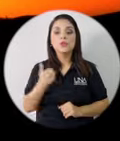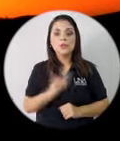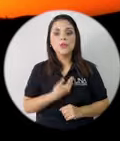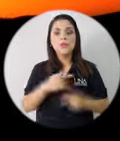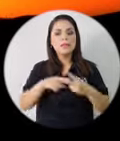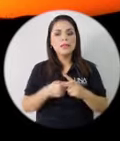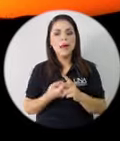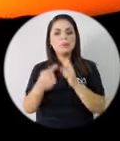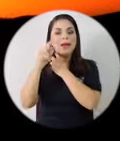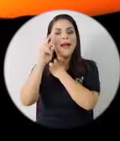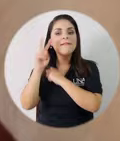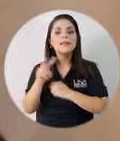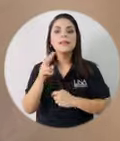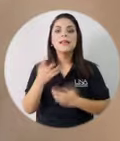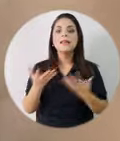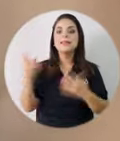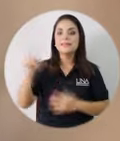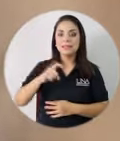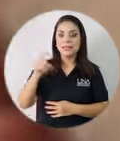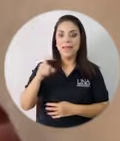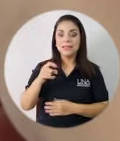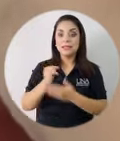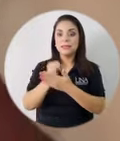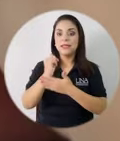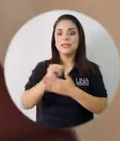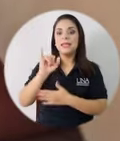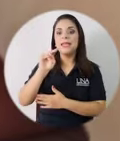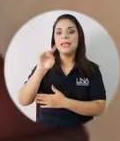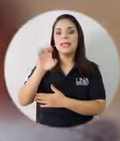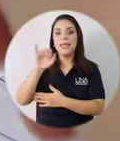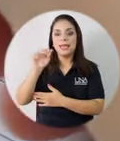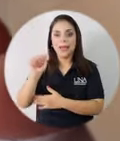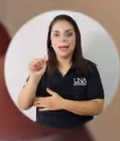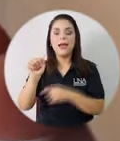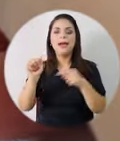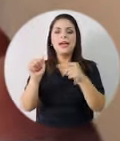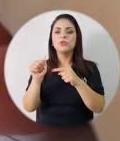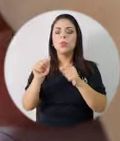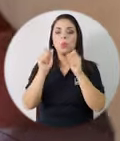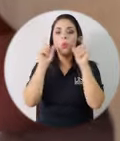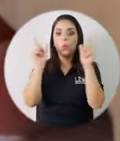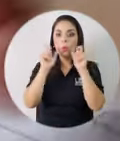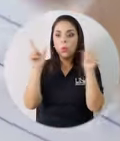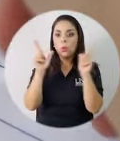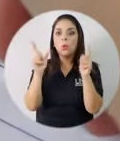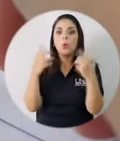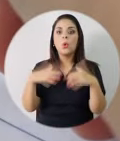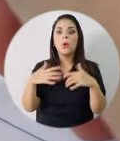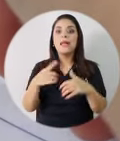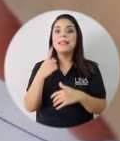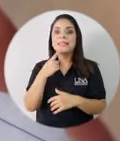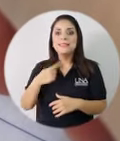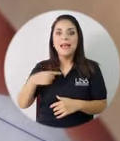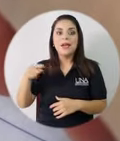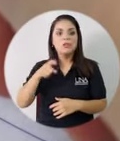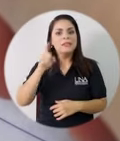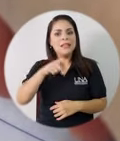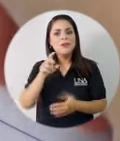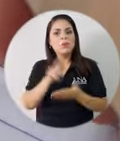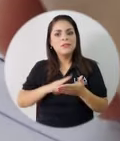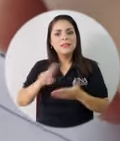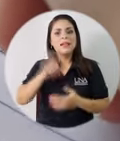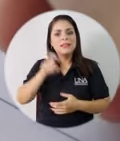Partíamos de necesidades. Las investigaciones del INEINA nos asombraban y nos decían: hay que hacer algo, la